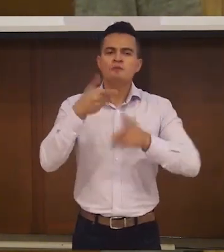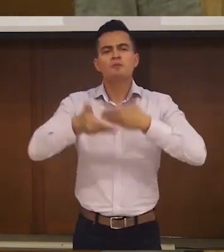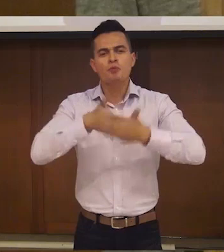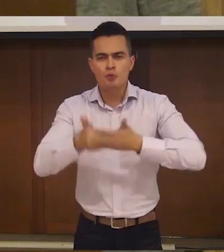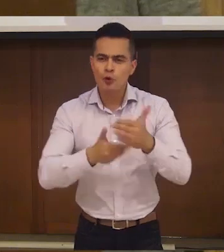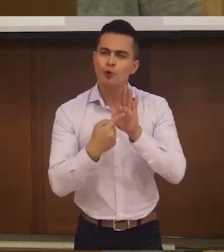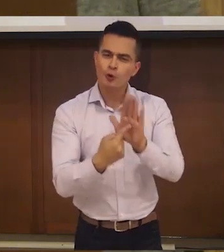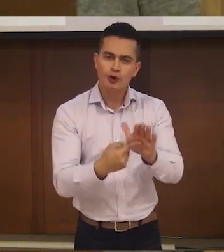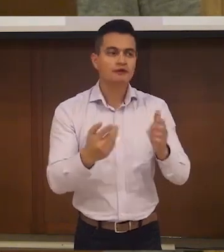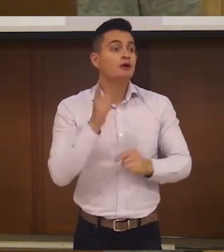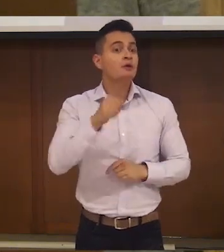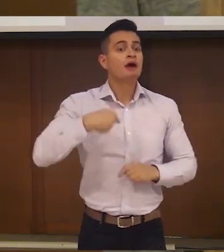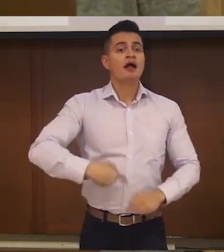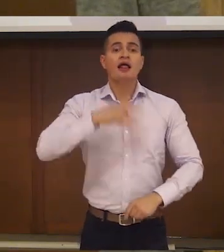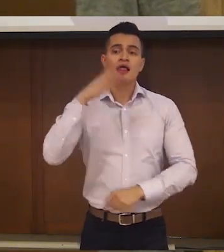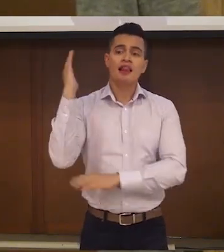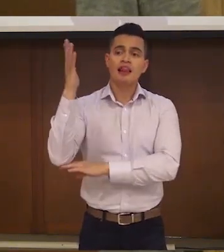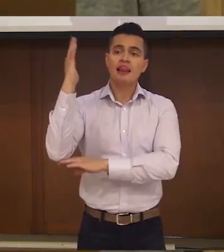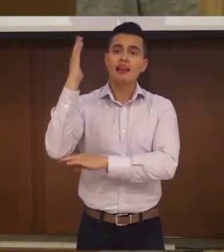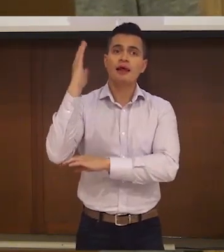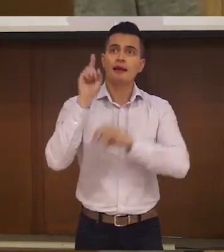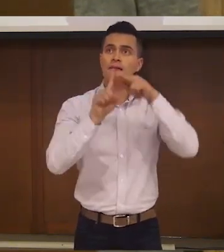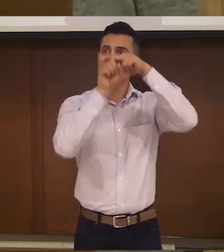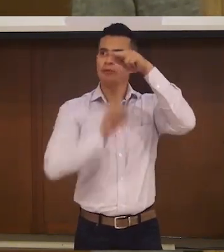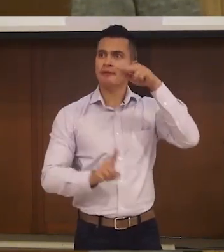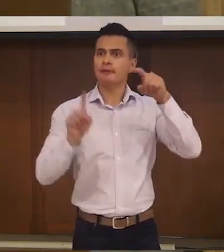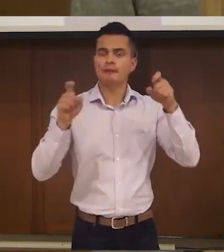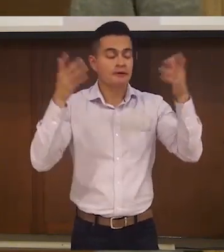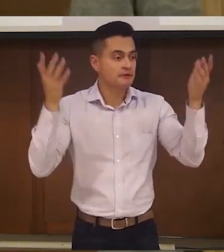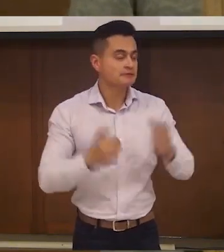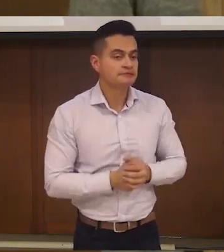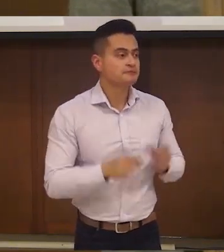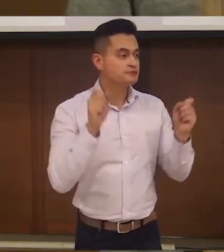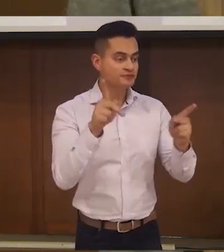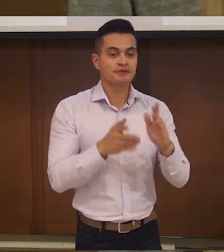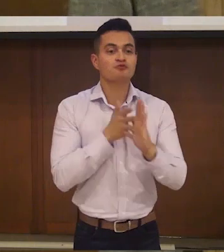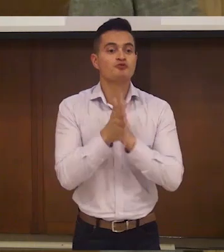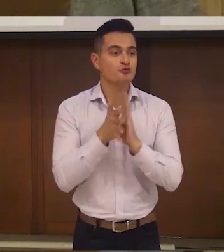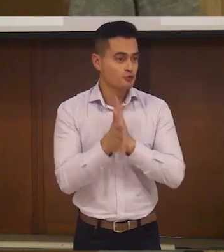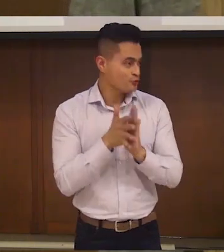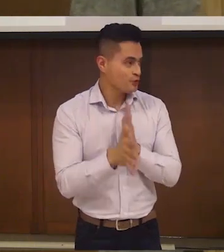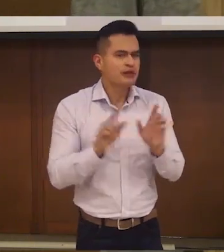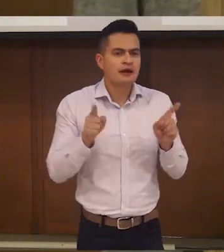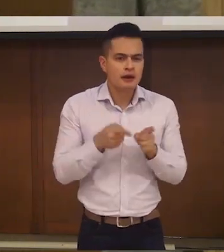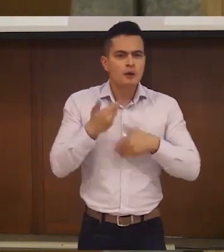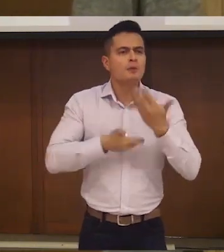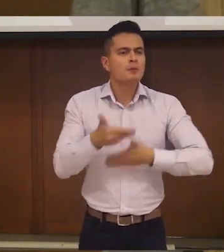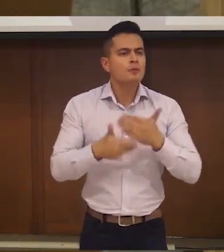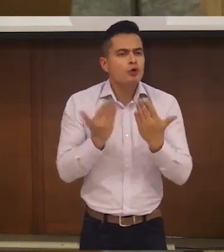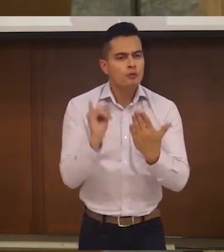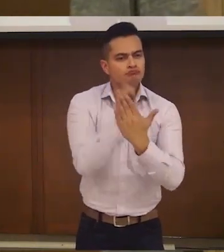El proceso. Bueno, es que empiezo a hablar y se me... Bueno, les voy a contar un poquito de cómo fue